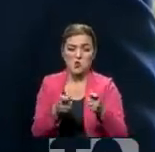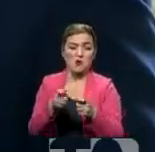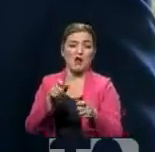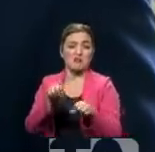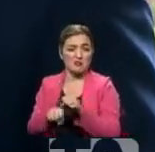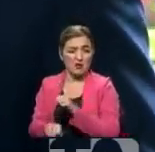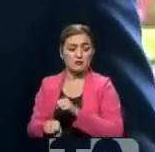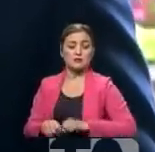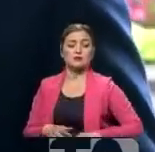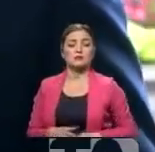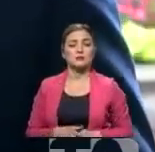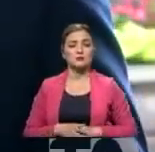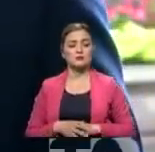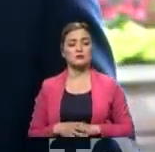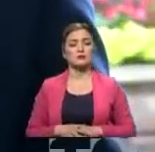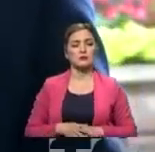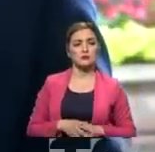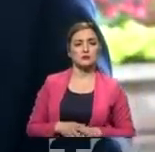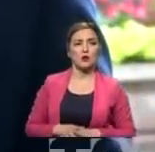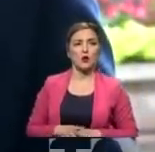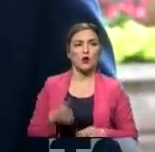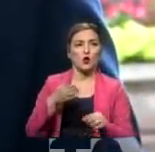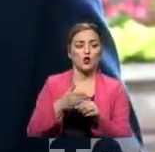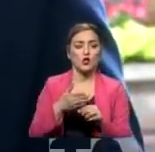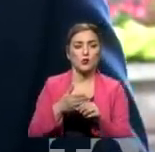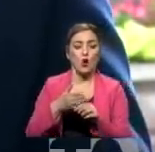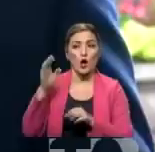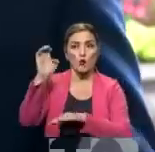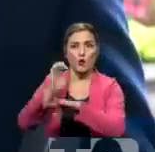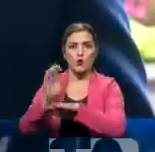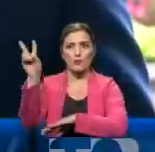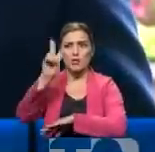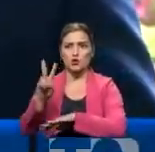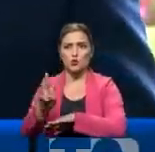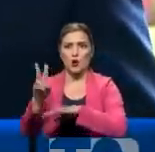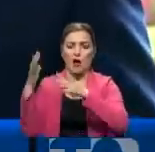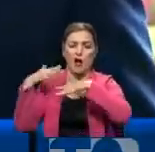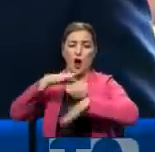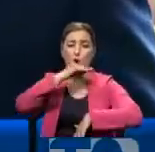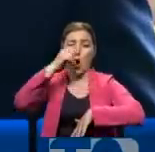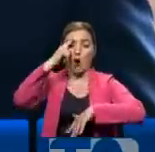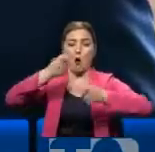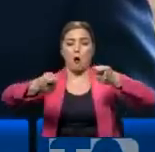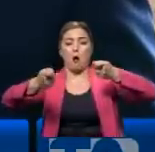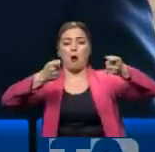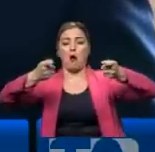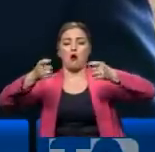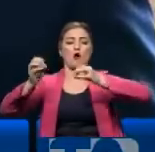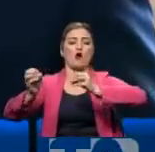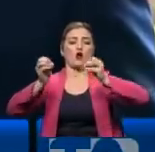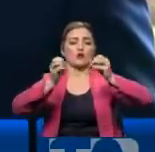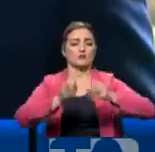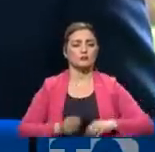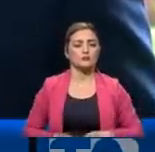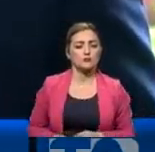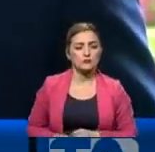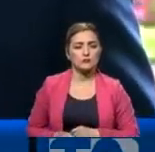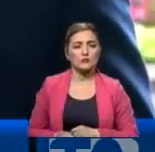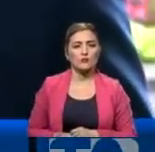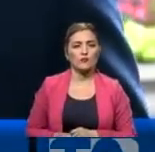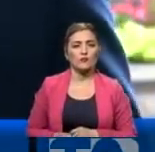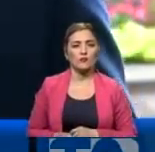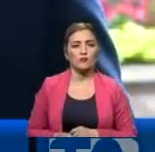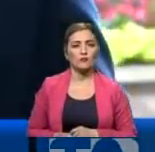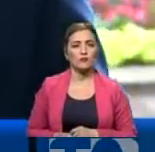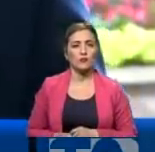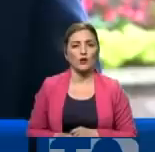haciendo eso querían llevar al Ecuador a Venezuela. Esto es el correísmo organizado. No permitan que